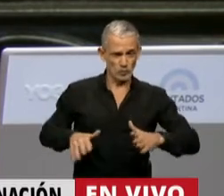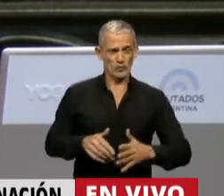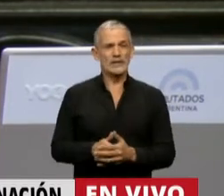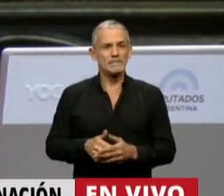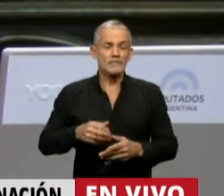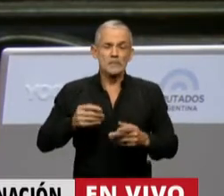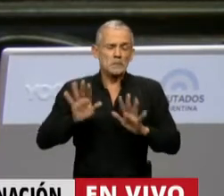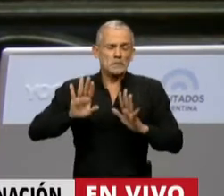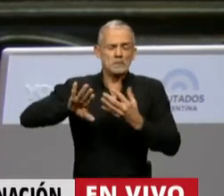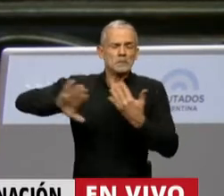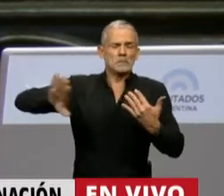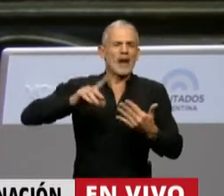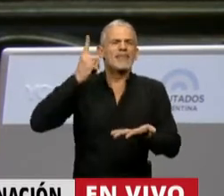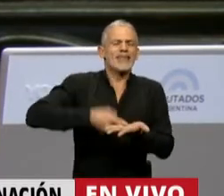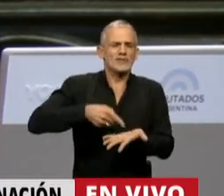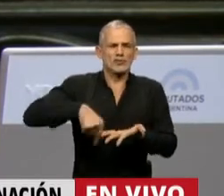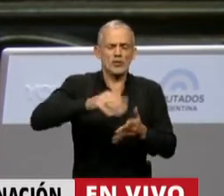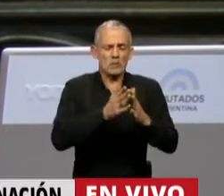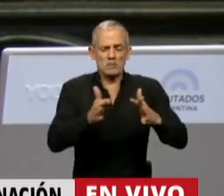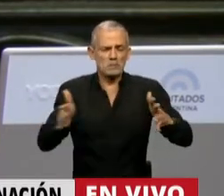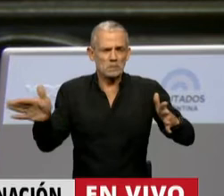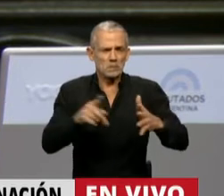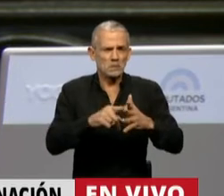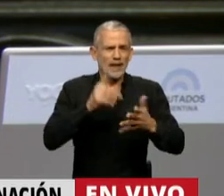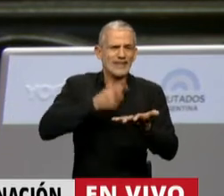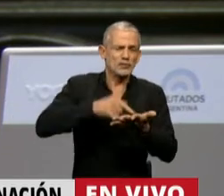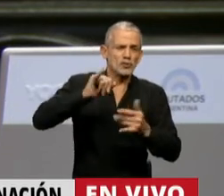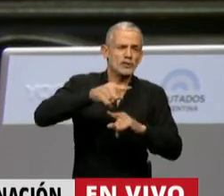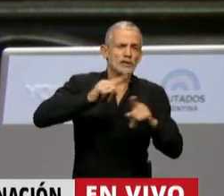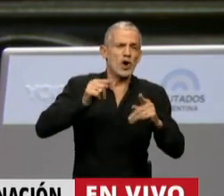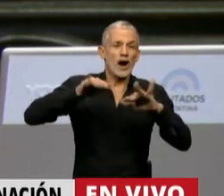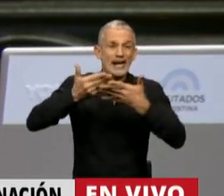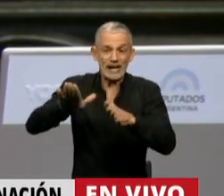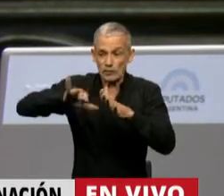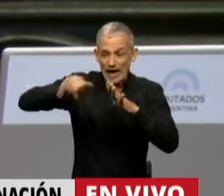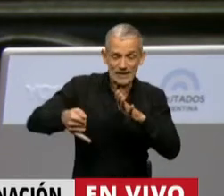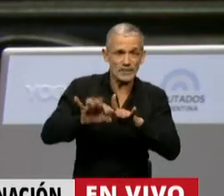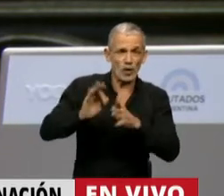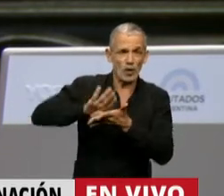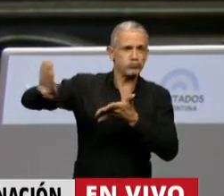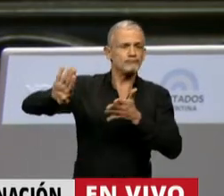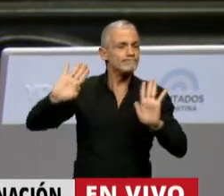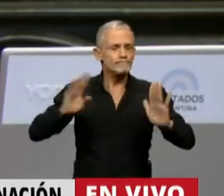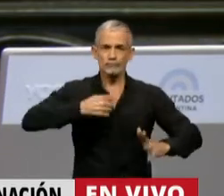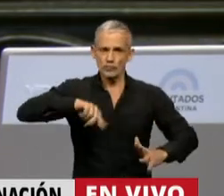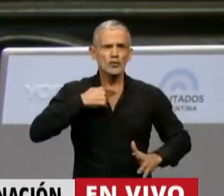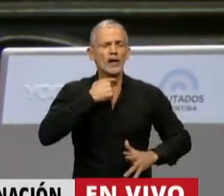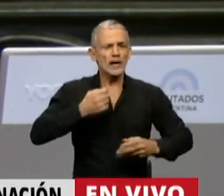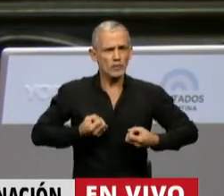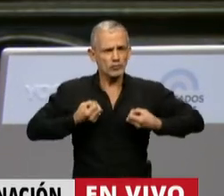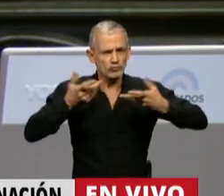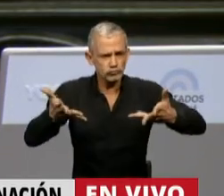de la decisión que tome esta Cámara en los próximos minutos en relación a aceptar la renuncia del diputado, nosotros queremos